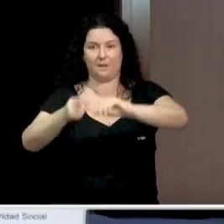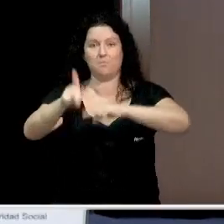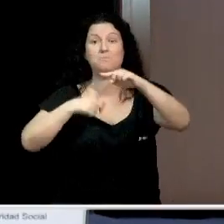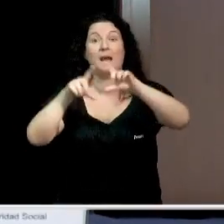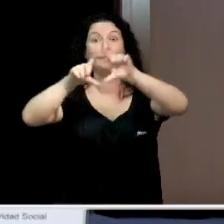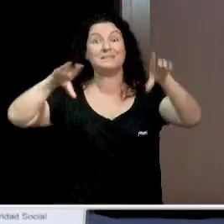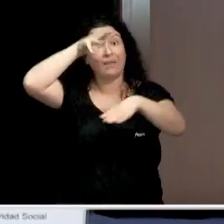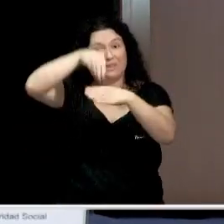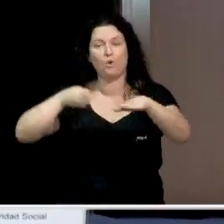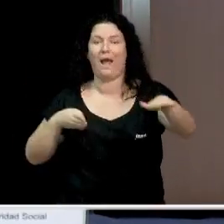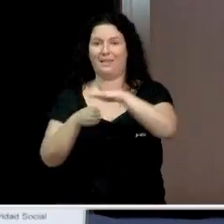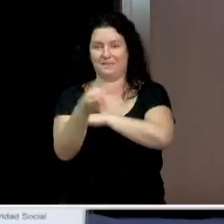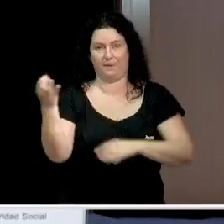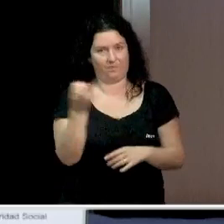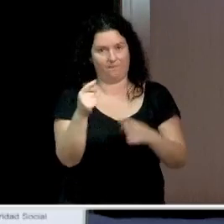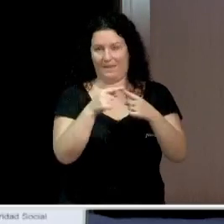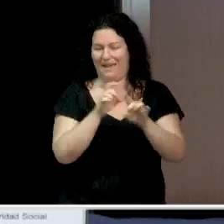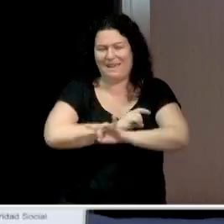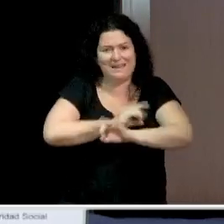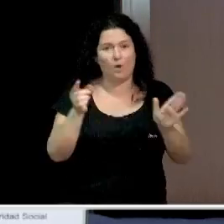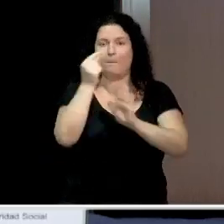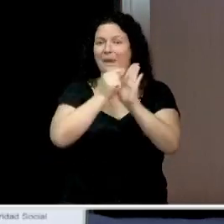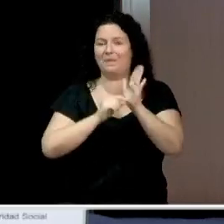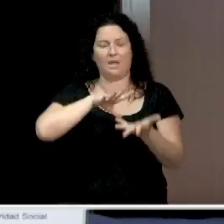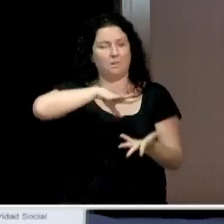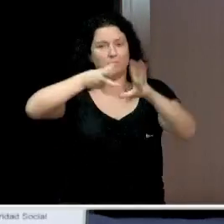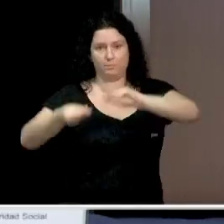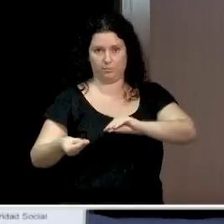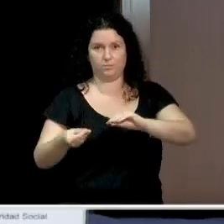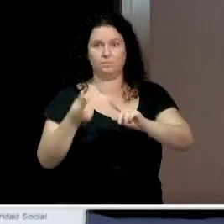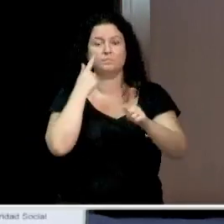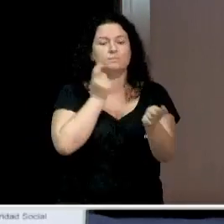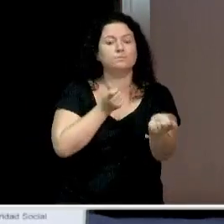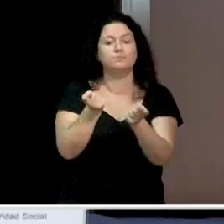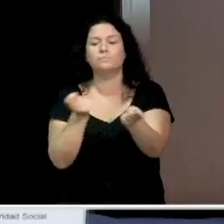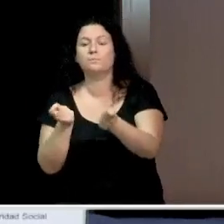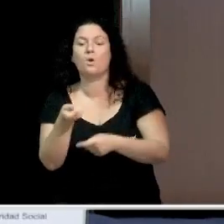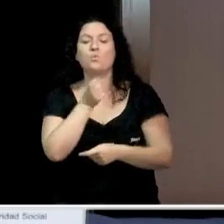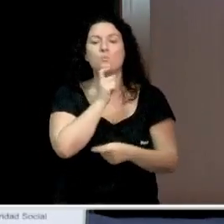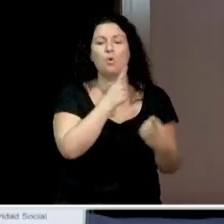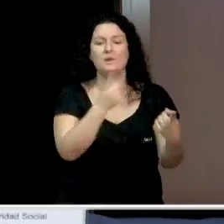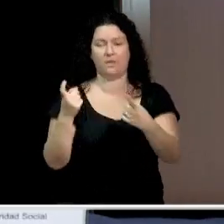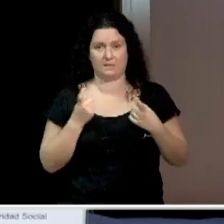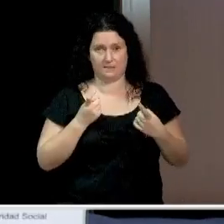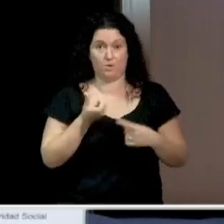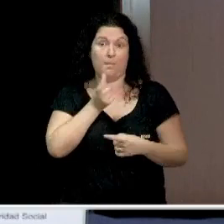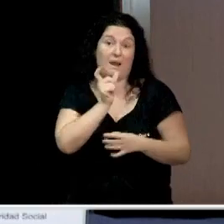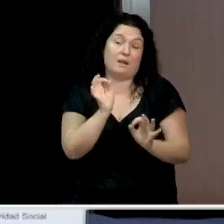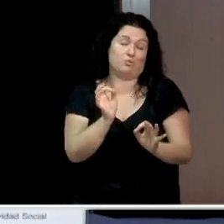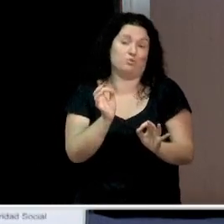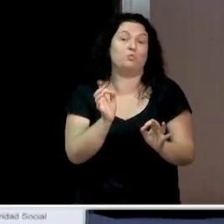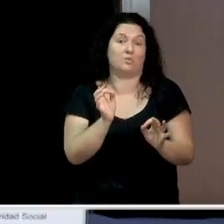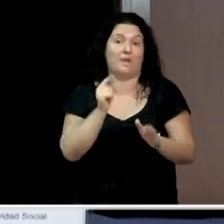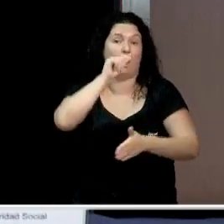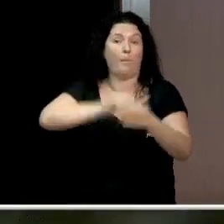empresa. Es decir, adoptar o realizar los ajustes necesarios. En terminología de la convención, lo